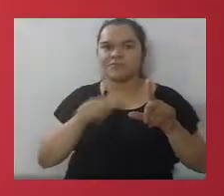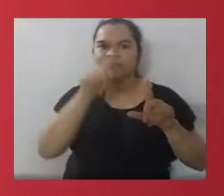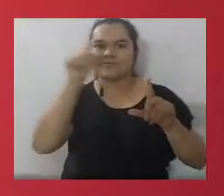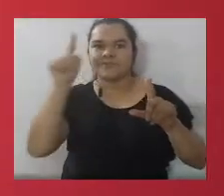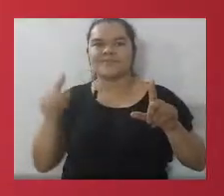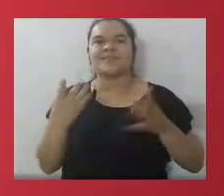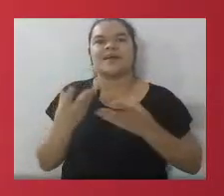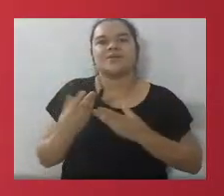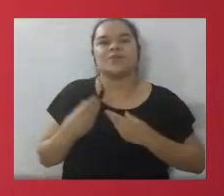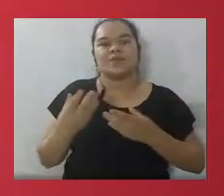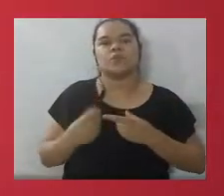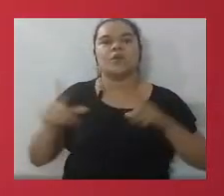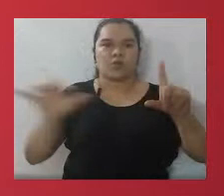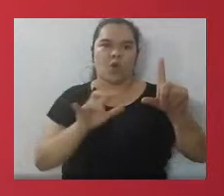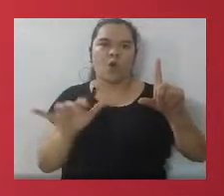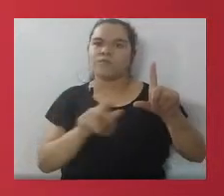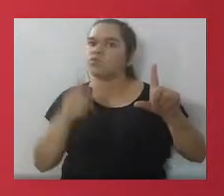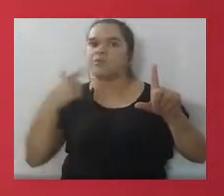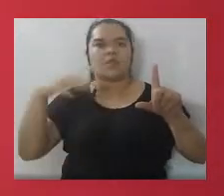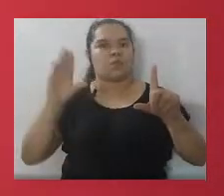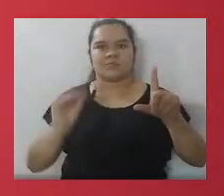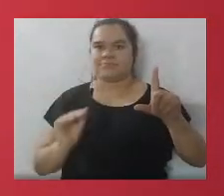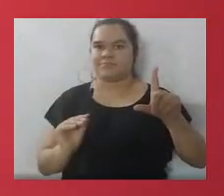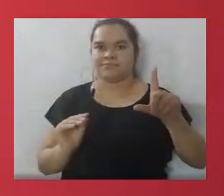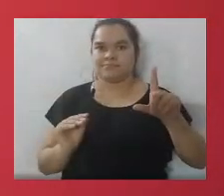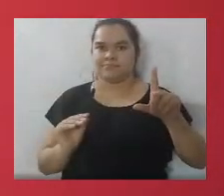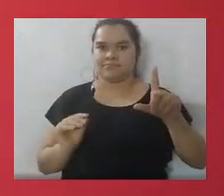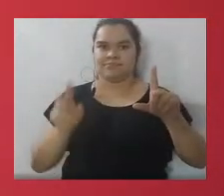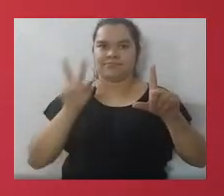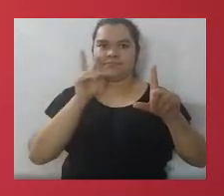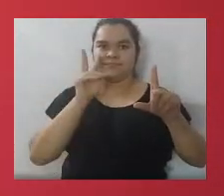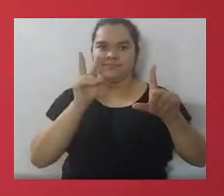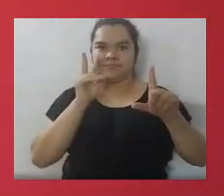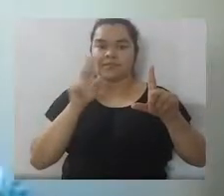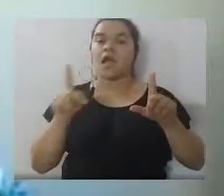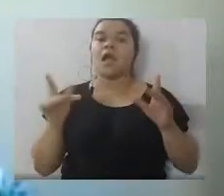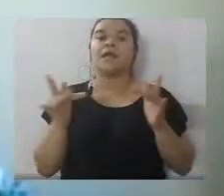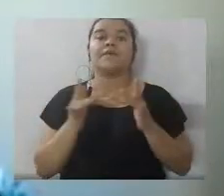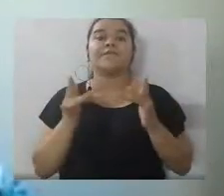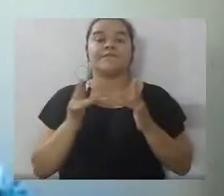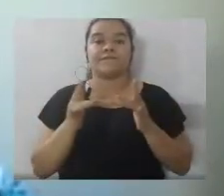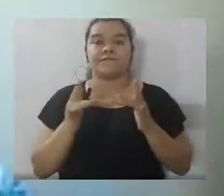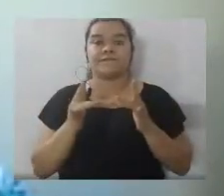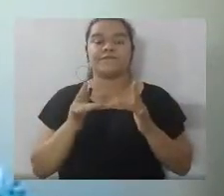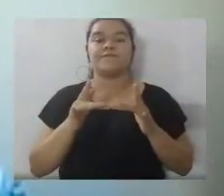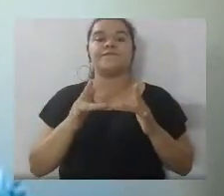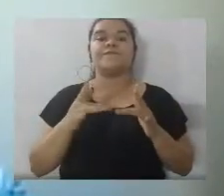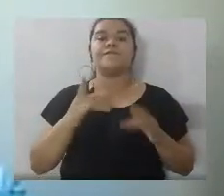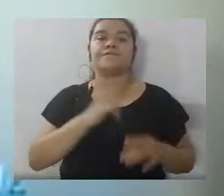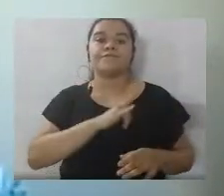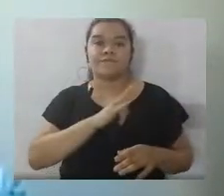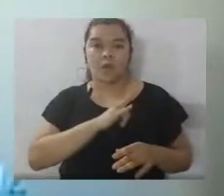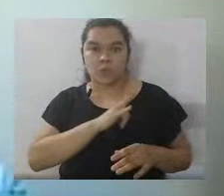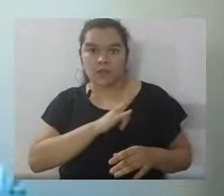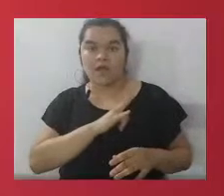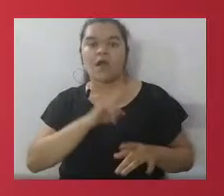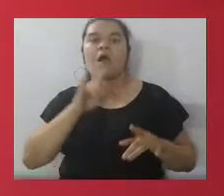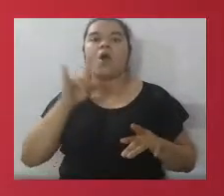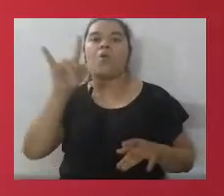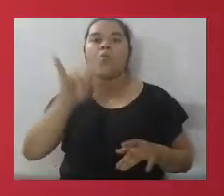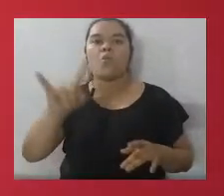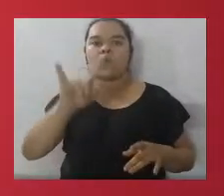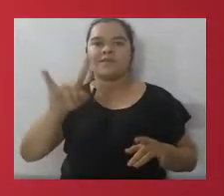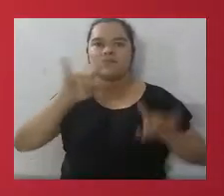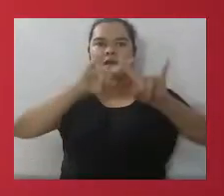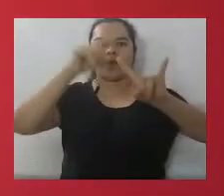estaría en la página de la facultad. De la facultad y de la universidad también. Y de la universidad, perfecto,